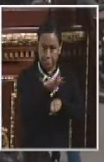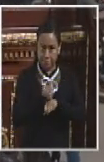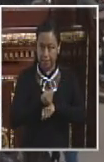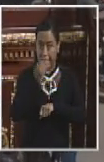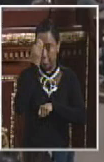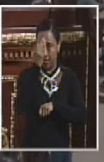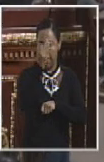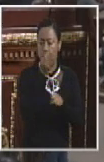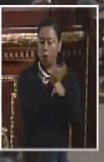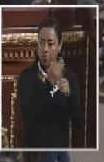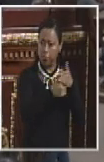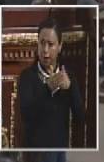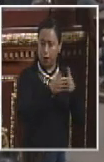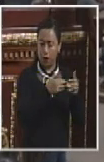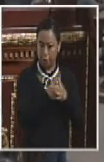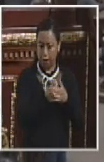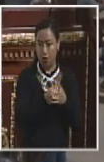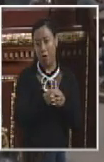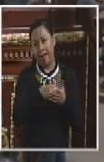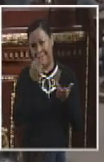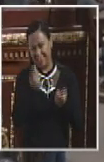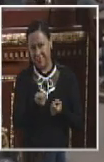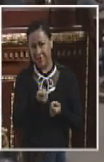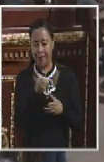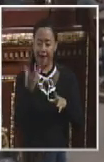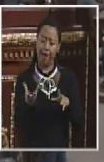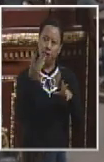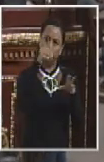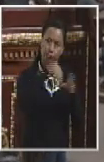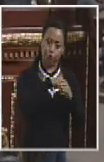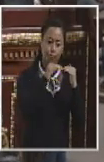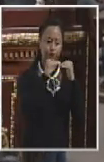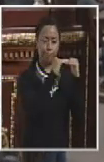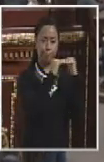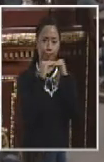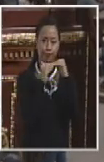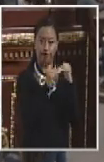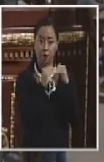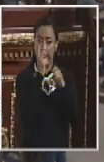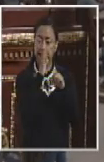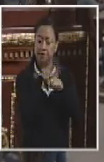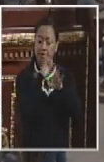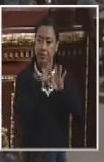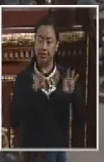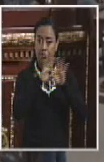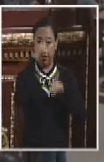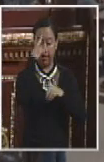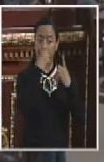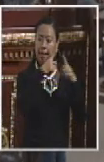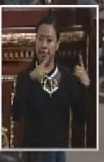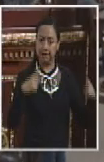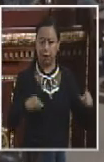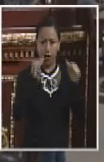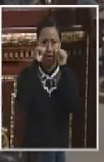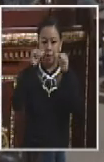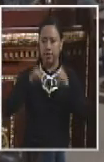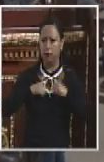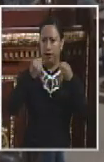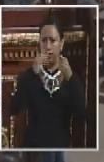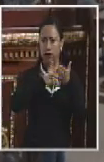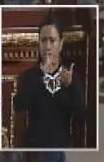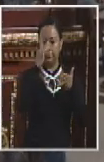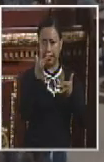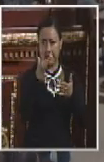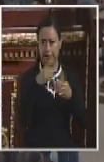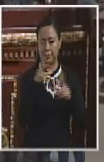realidad, donde la inclusión y la igualdad son ejes rectores del desarrollo. Por su atención, muchas